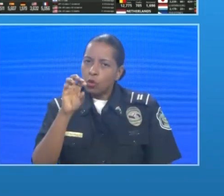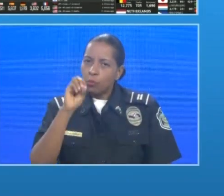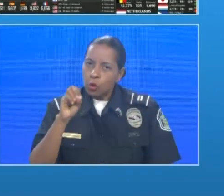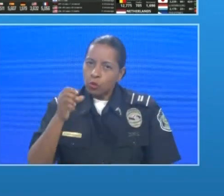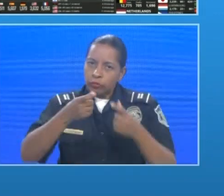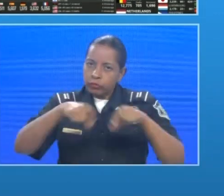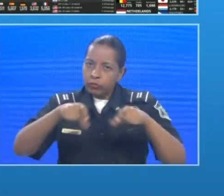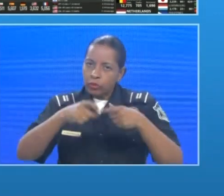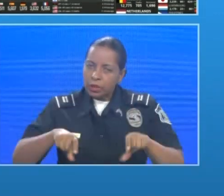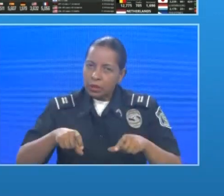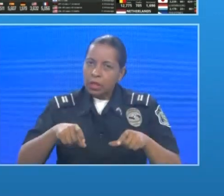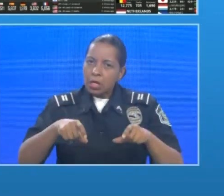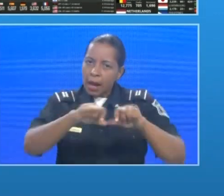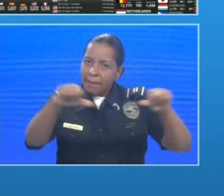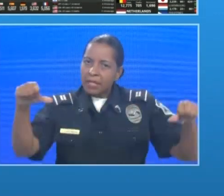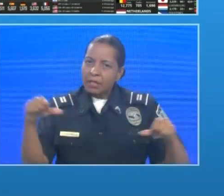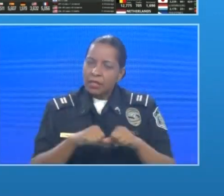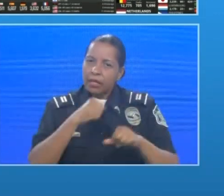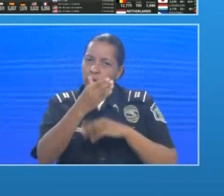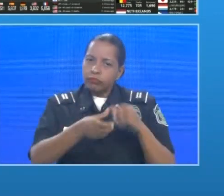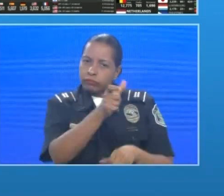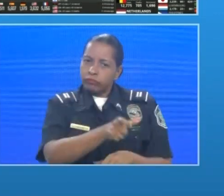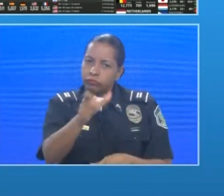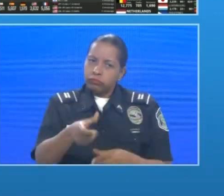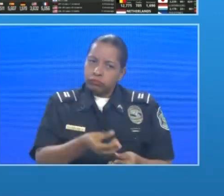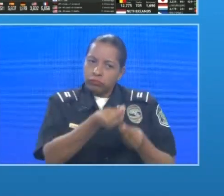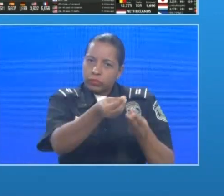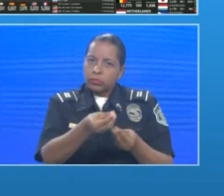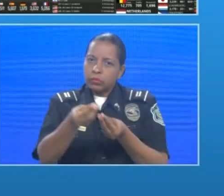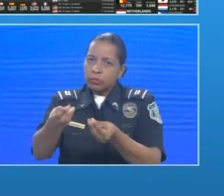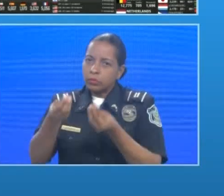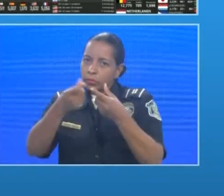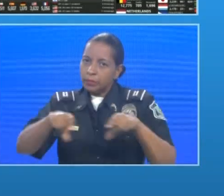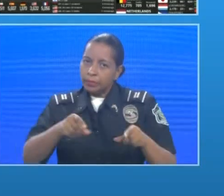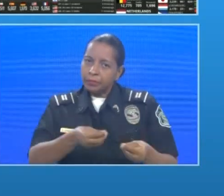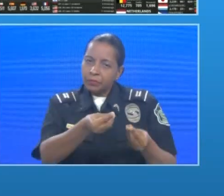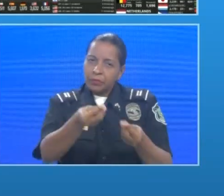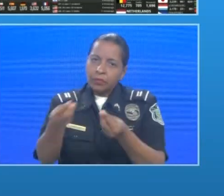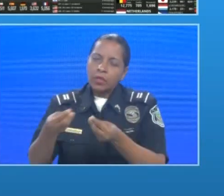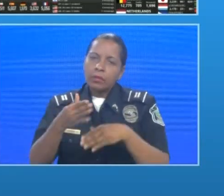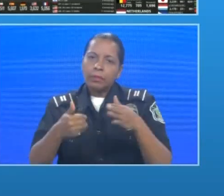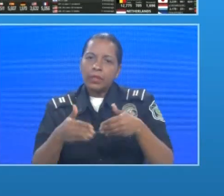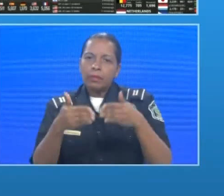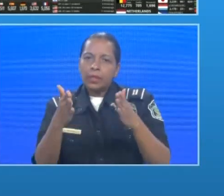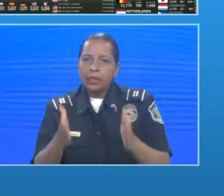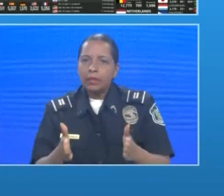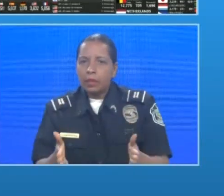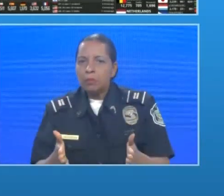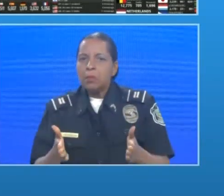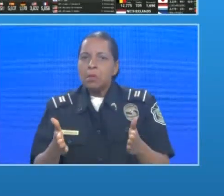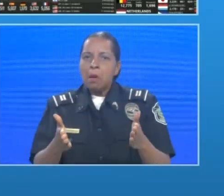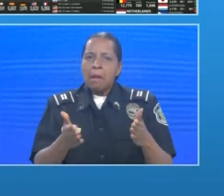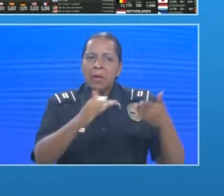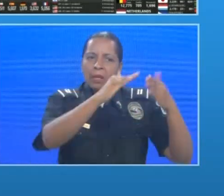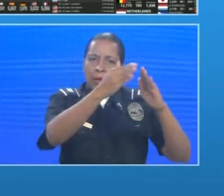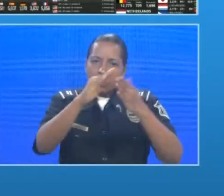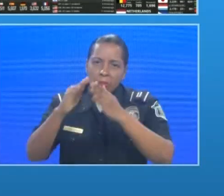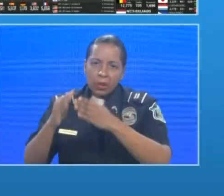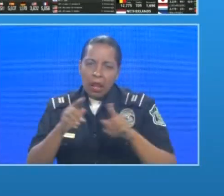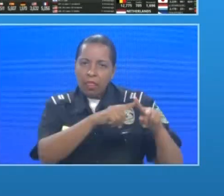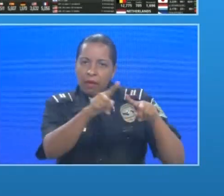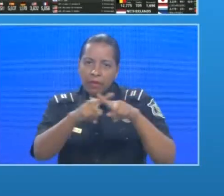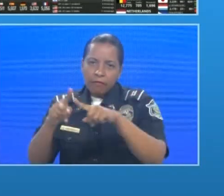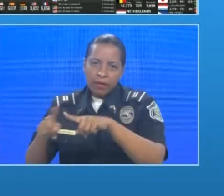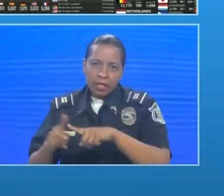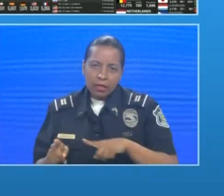administrando a las personas del Panamá que está en condiciones de Panamá de barrios